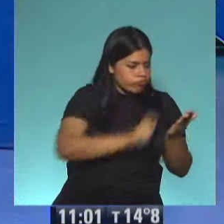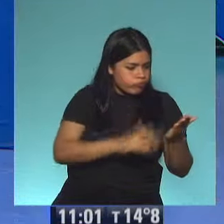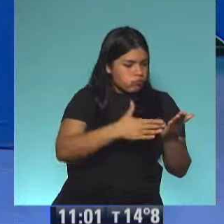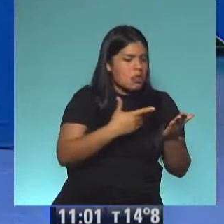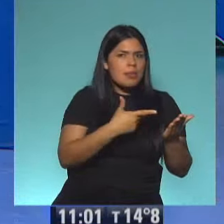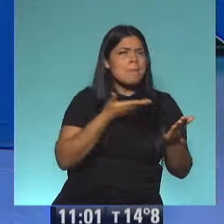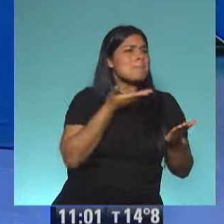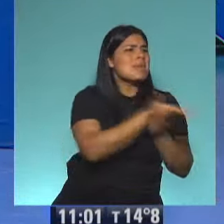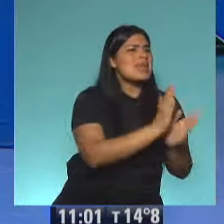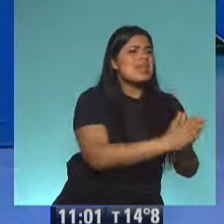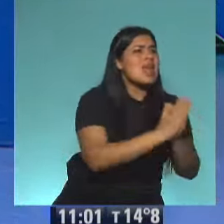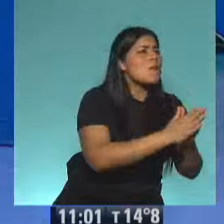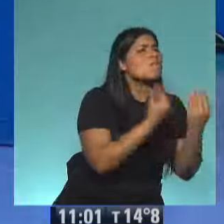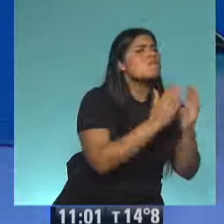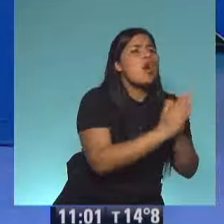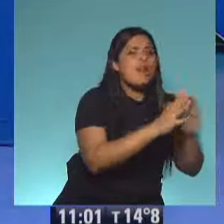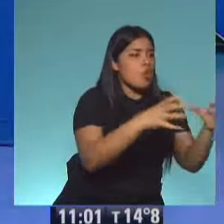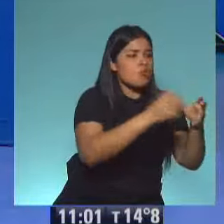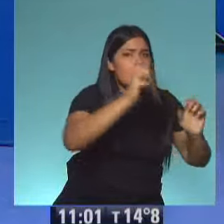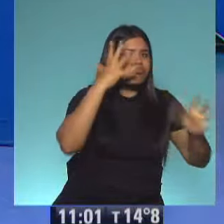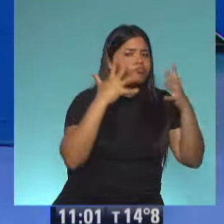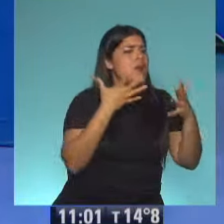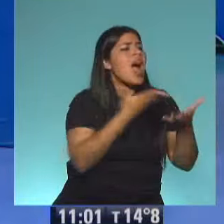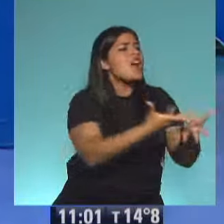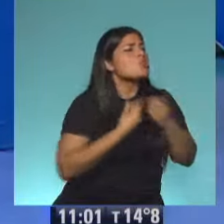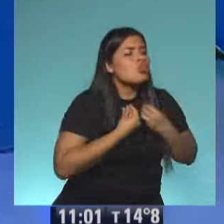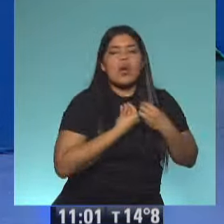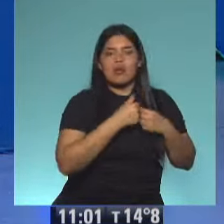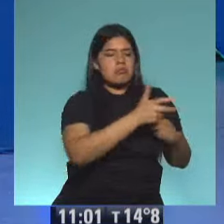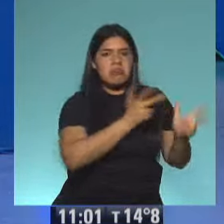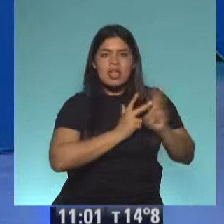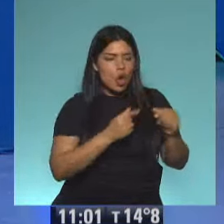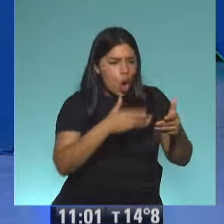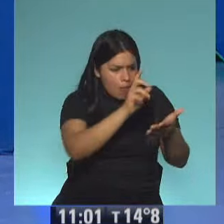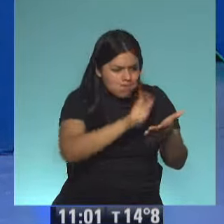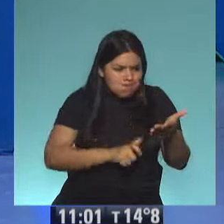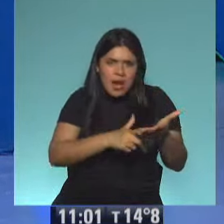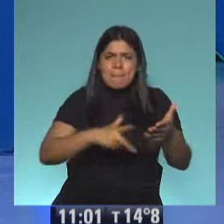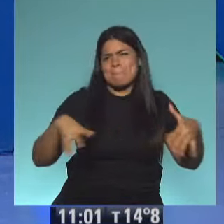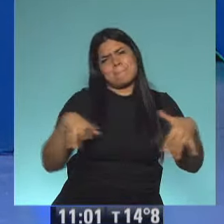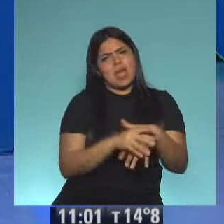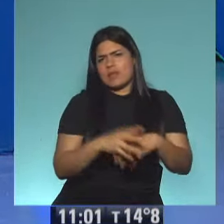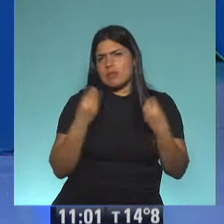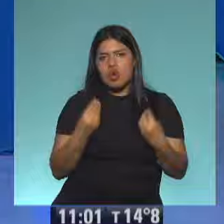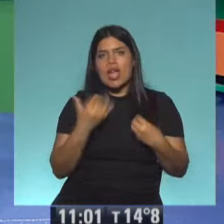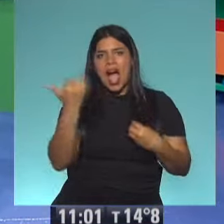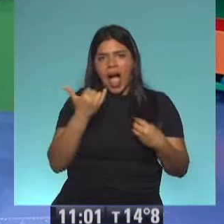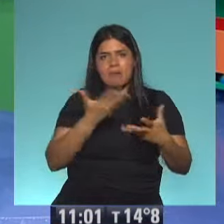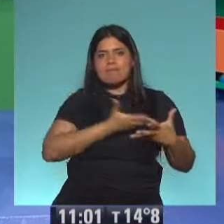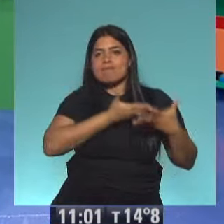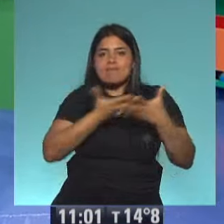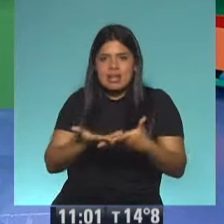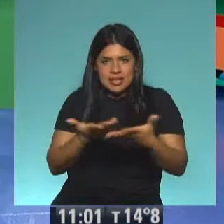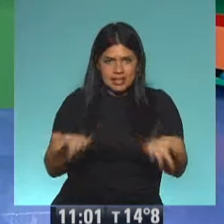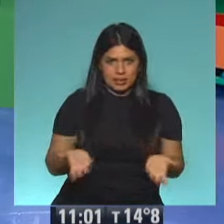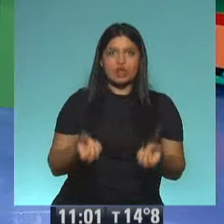ayudan con esta canción? Me dijeron, esta letra está perfecta. Ah, está muy bien, ¿por qué? Porque tiene primero la presentación. Presentación, ¿sí? Esta que dice, parte.